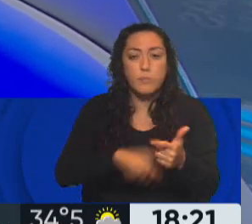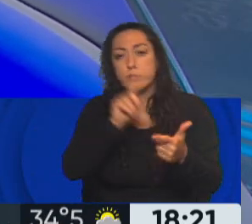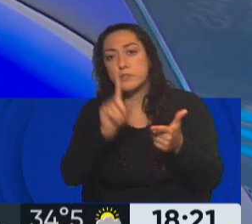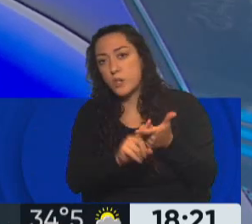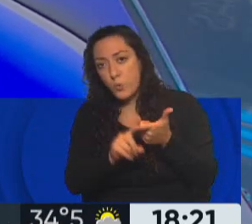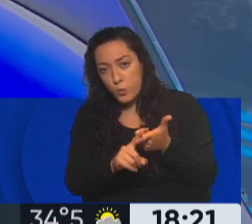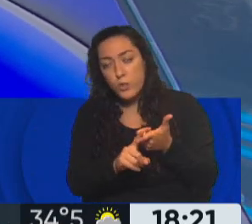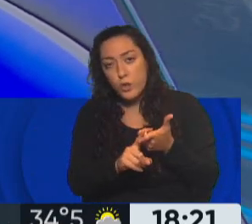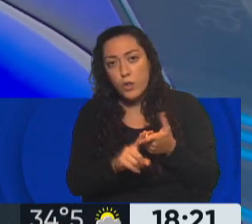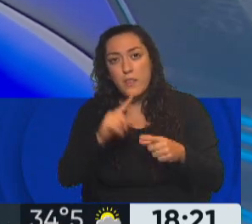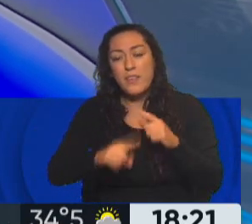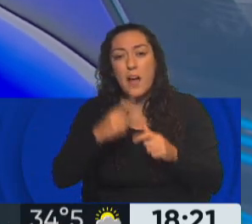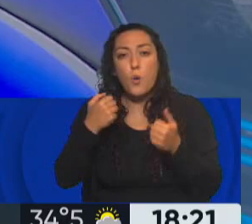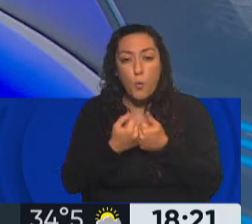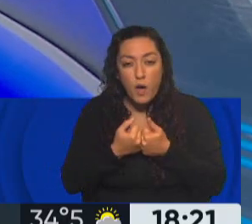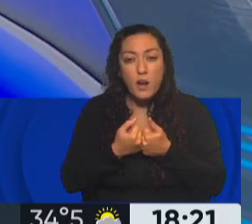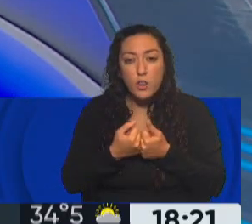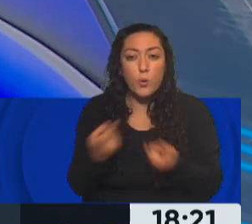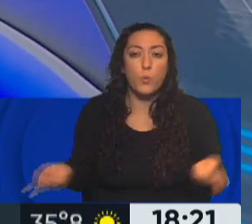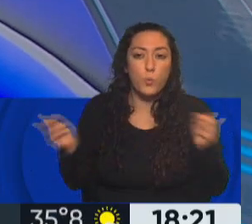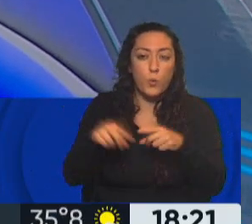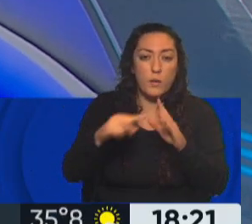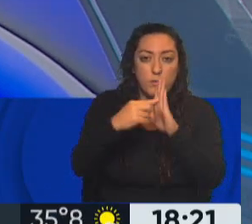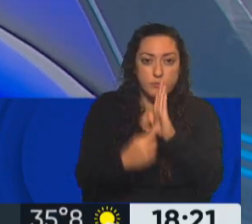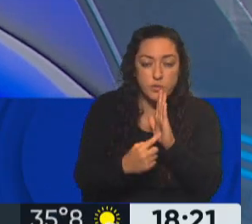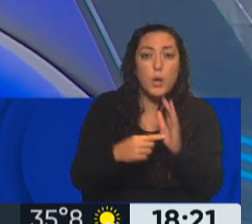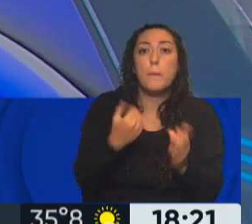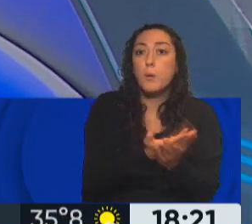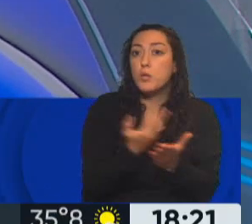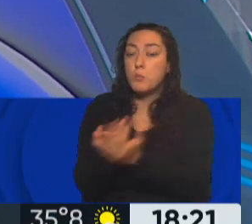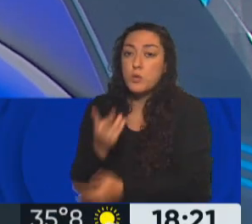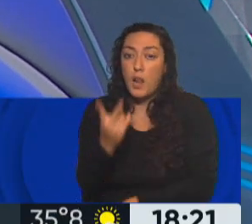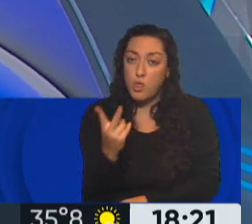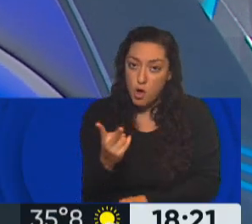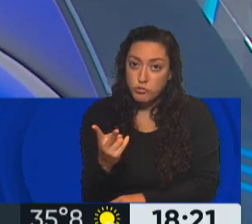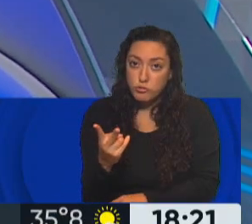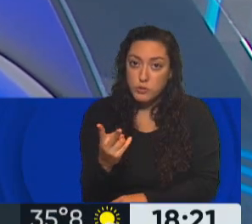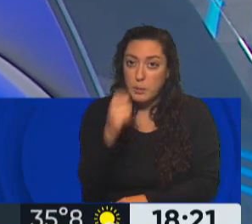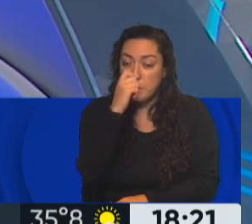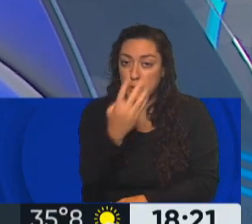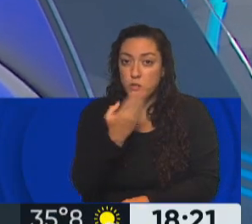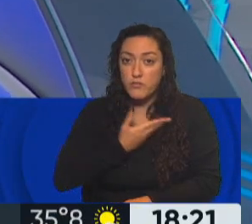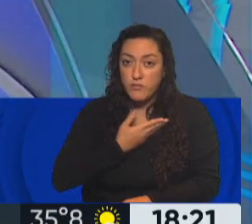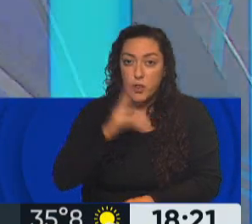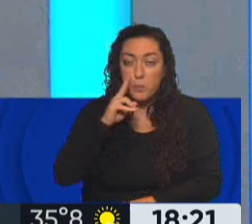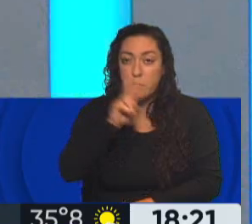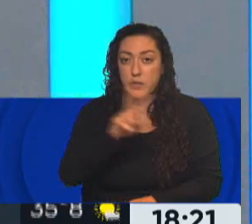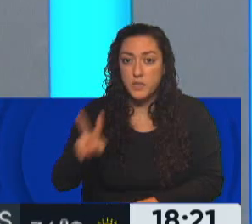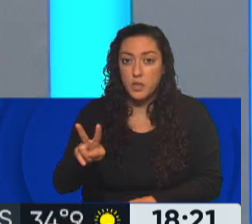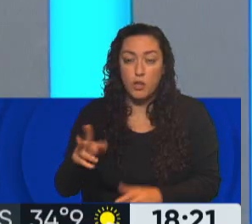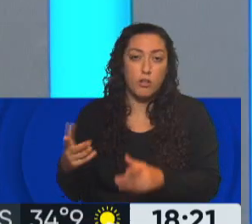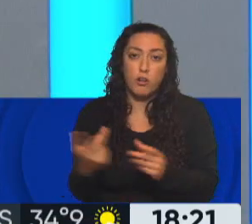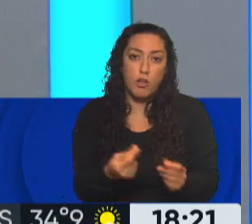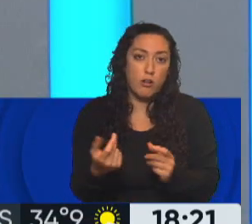de los puntos de los acuerdos de Minsk, 1 y 2. Ninguna de las dos propuestas estuvo sobre la mesa antes del 24 de febrero de 2022 y vino